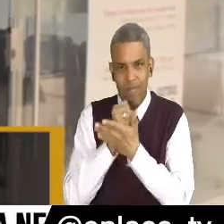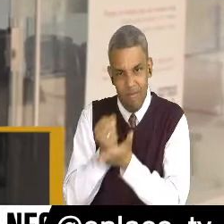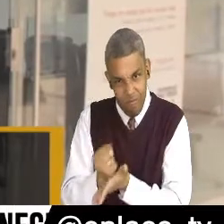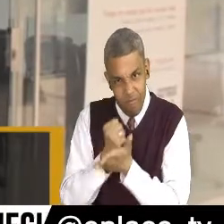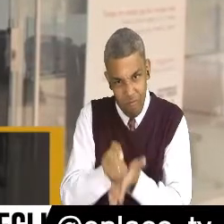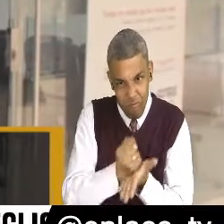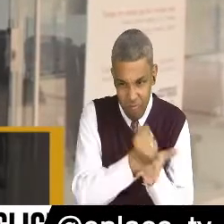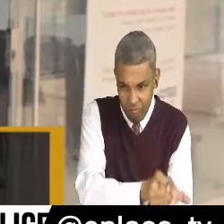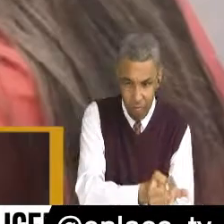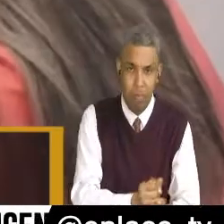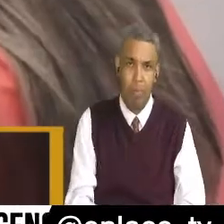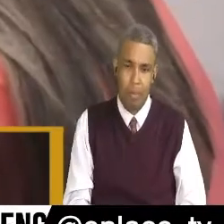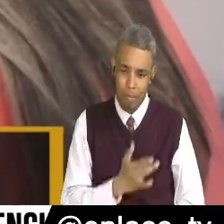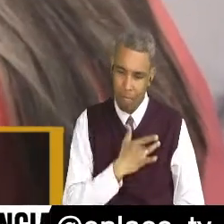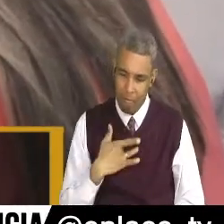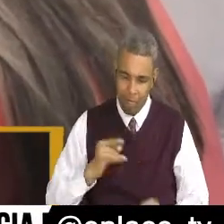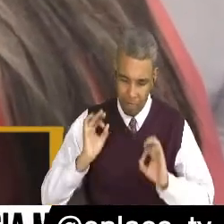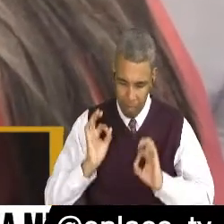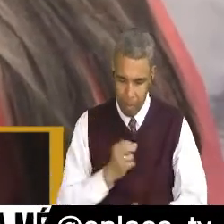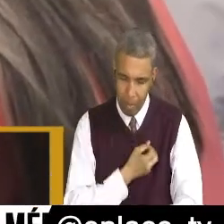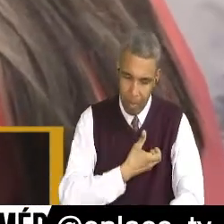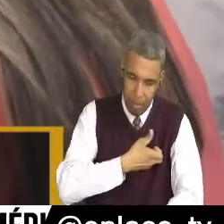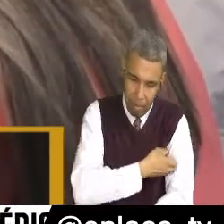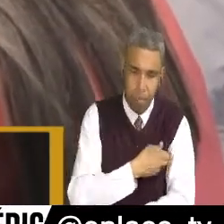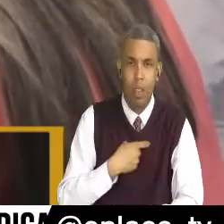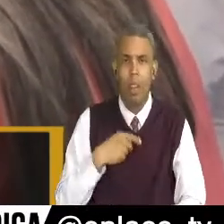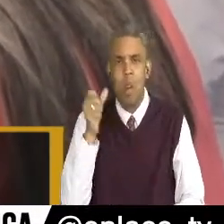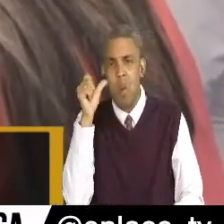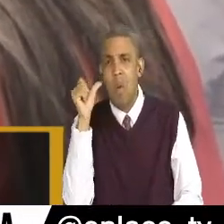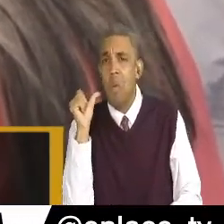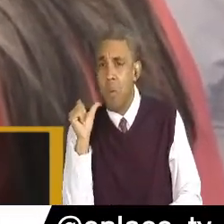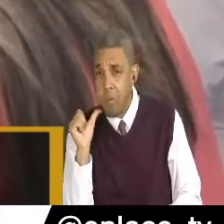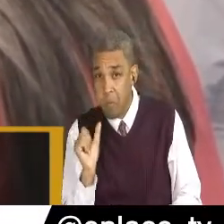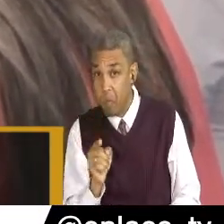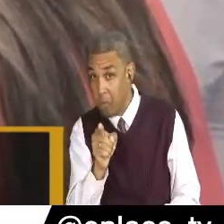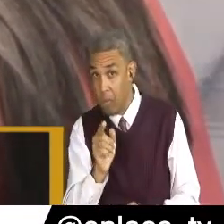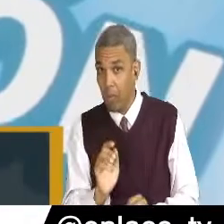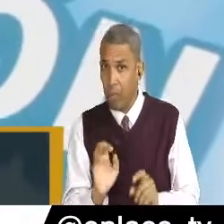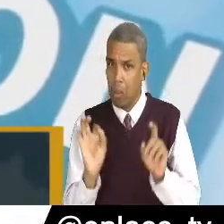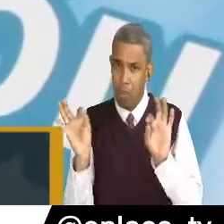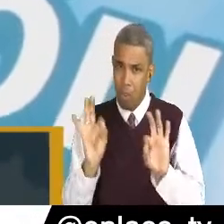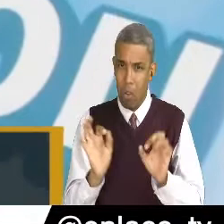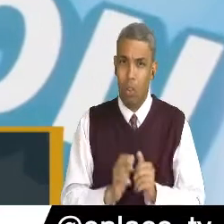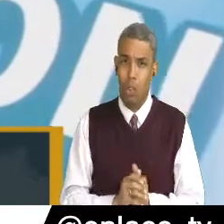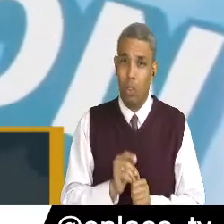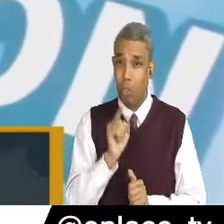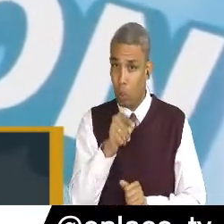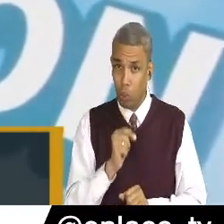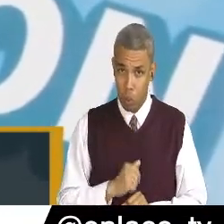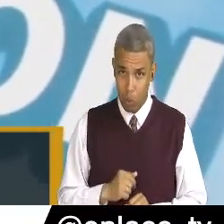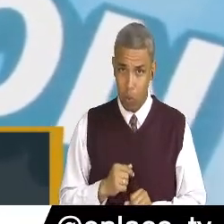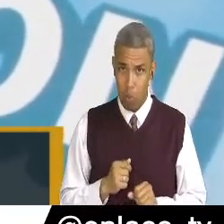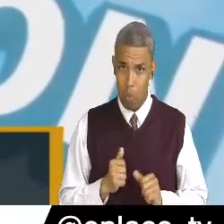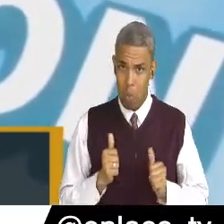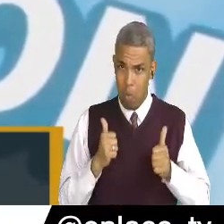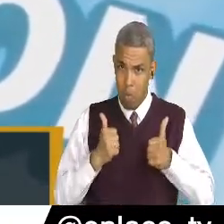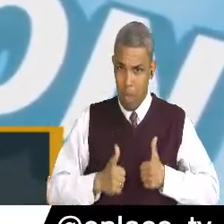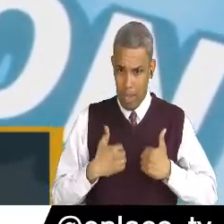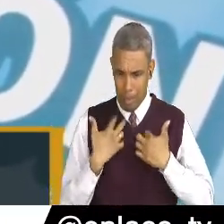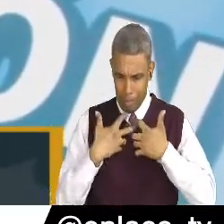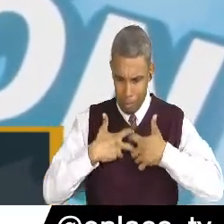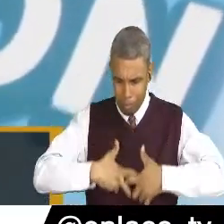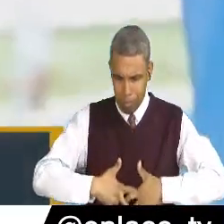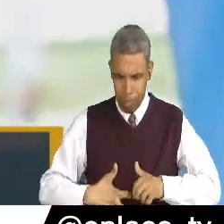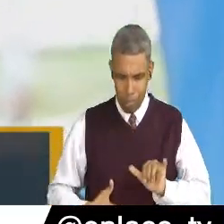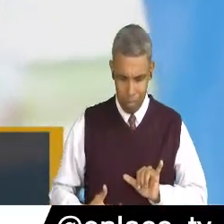menores de 6 años, mujeres embarazadas, mujeres en edad fértil, niñas escolarizadas